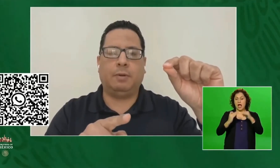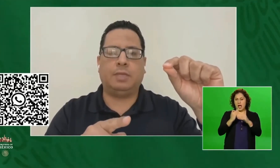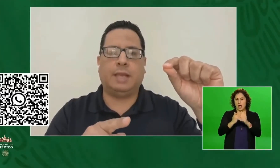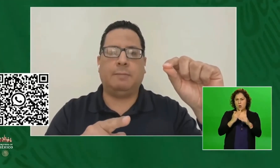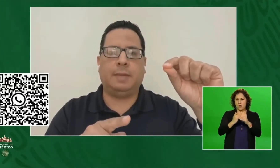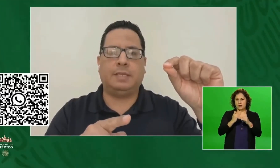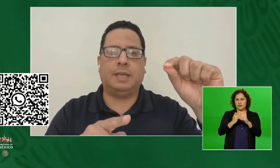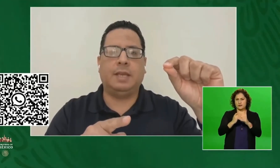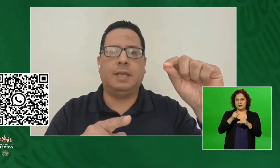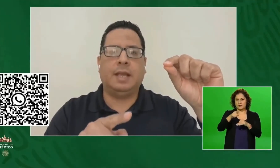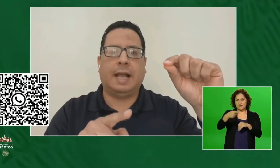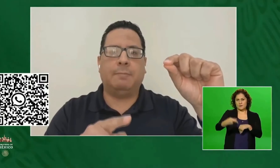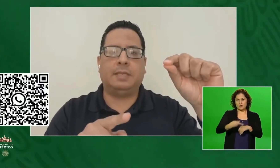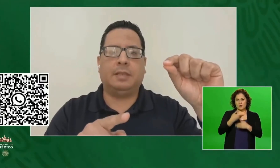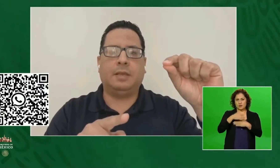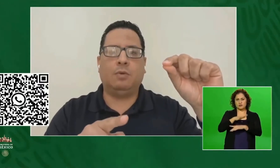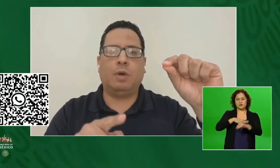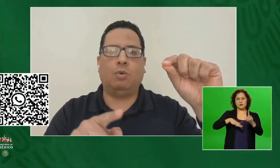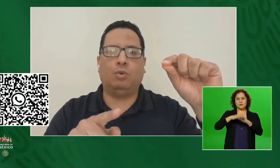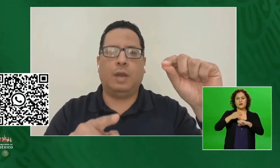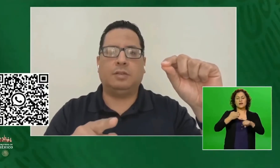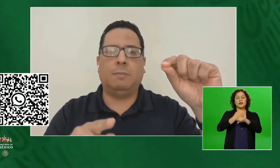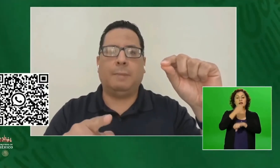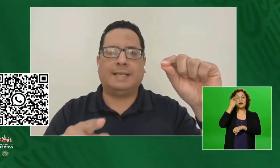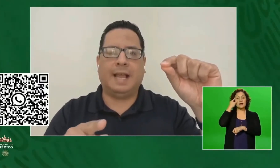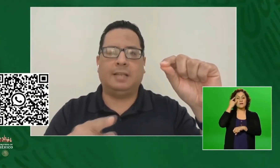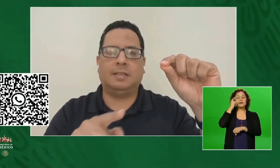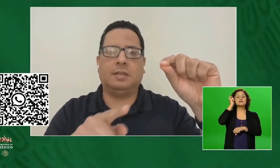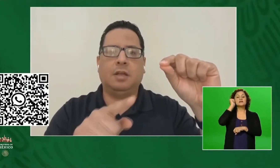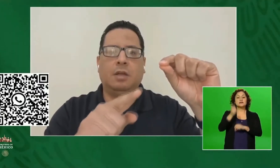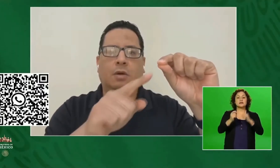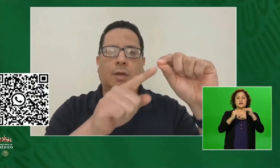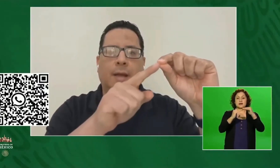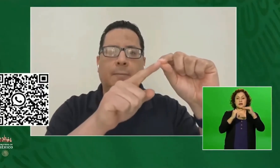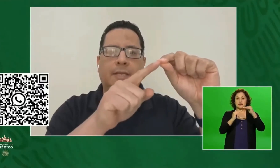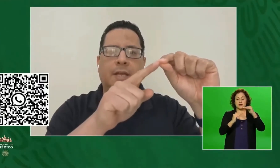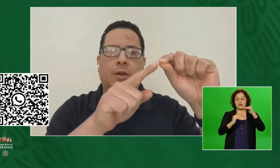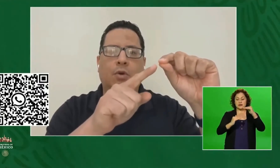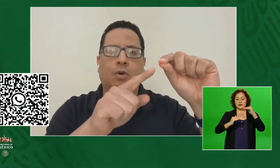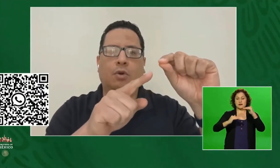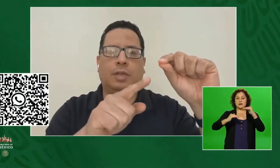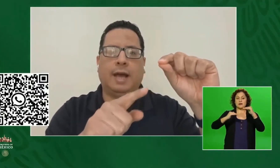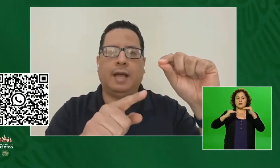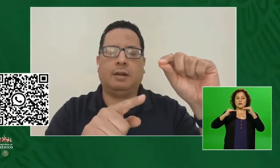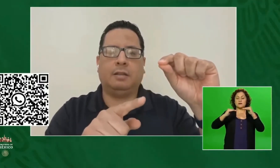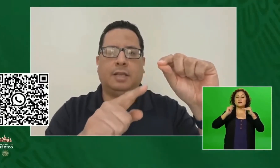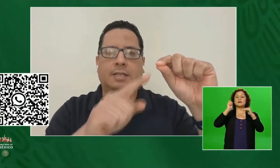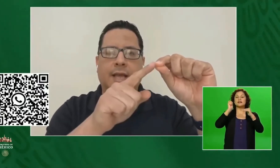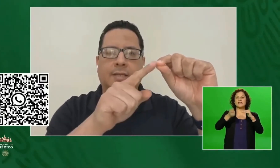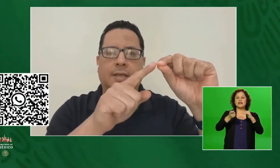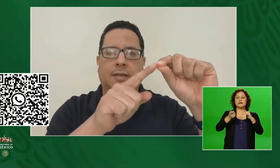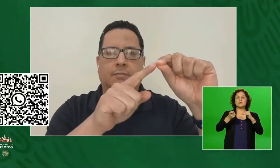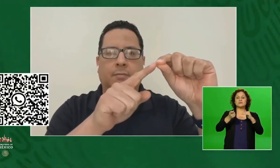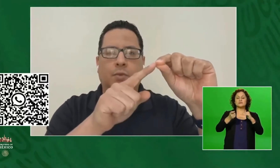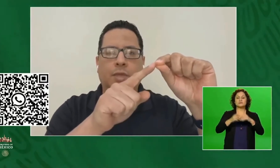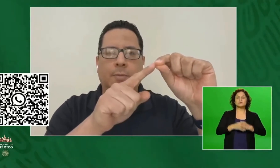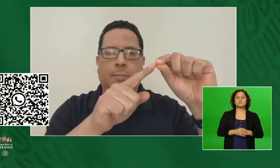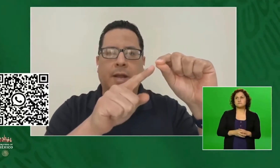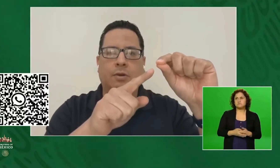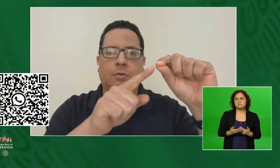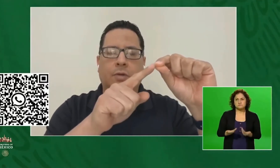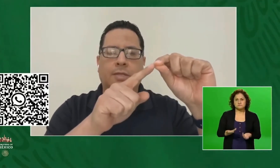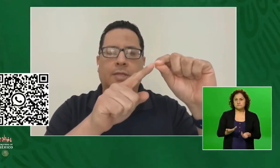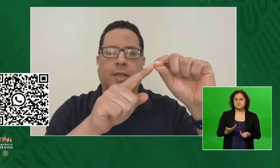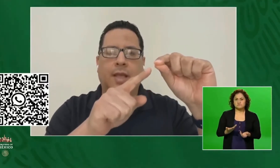específicamente, dado que la pregunta es de Campeche, Campeche tiene una ondulación basal, es decir, Campeche logró llegar desde hace